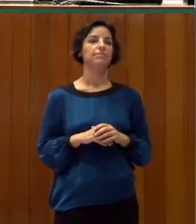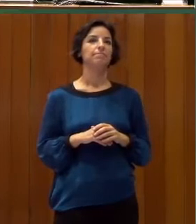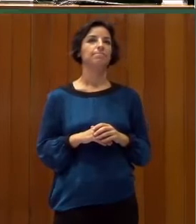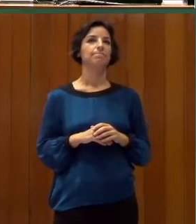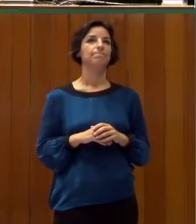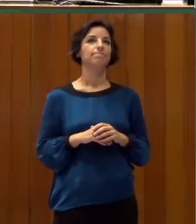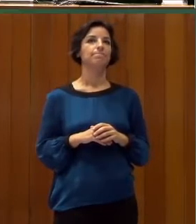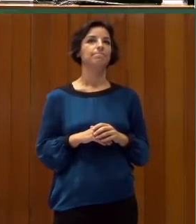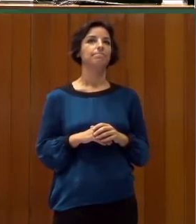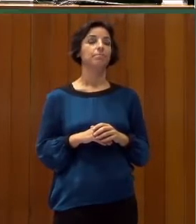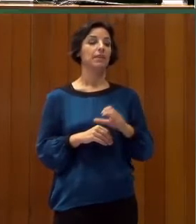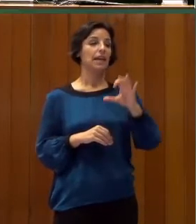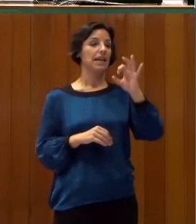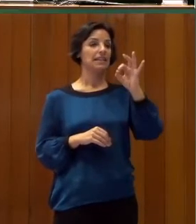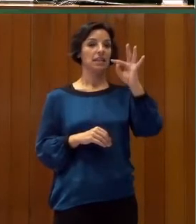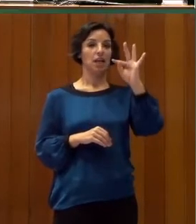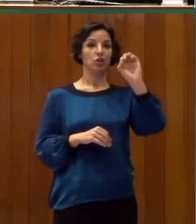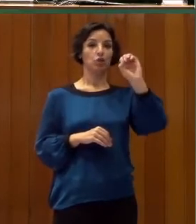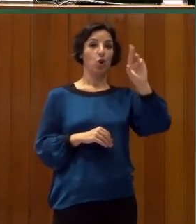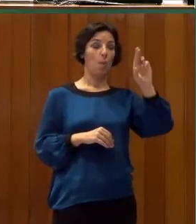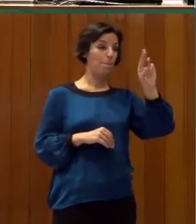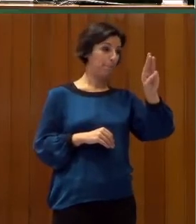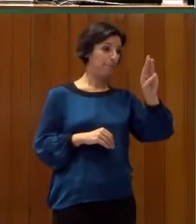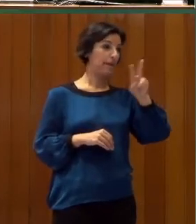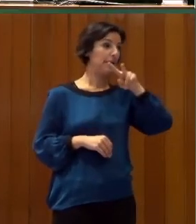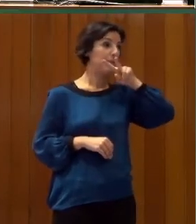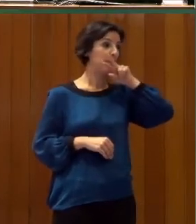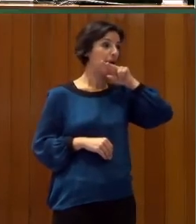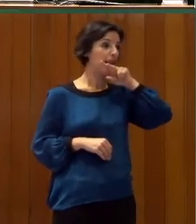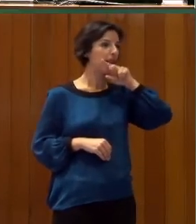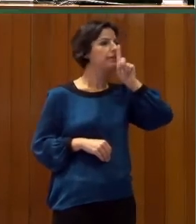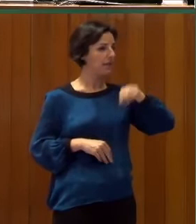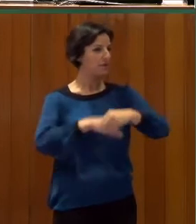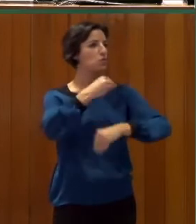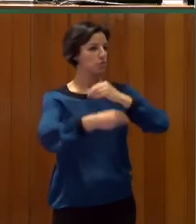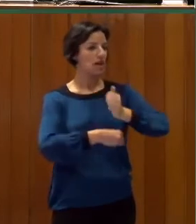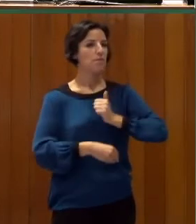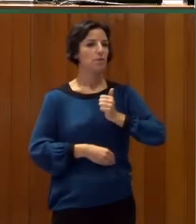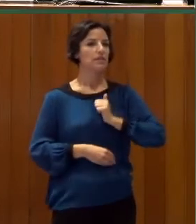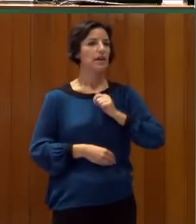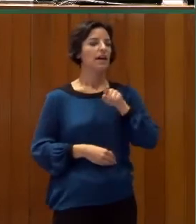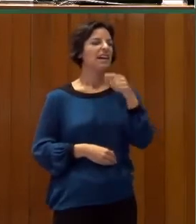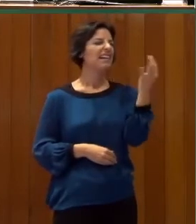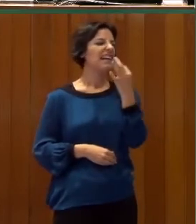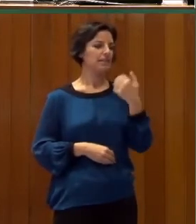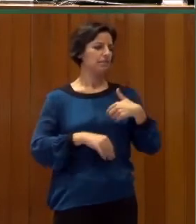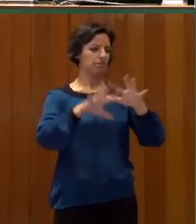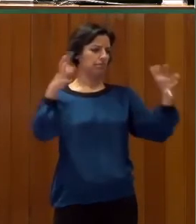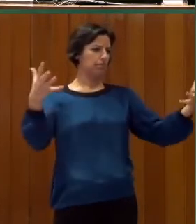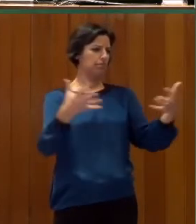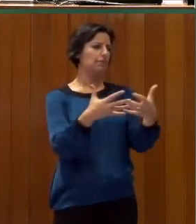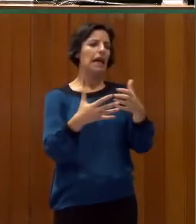El Stroop verbal fue uno de los instrumentos que empleamos. Es una versión informatizada del